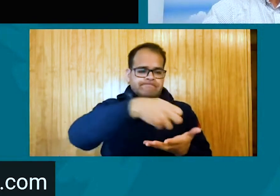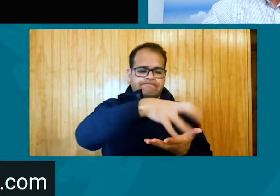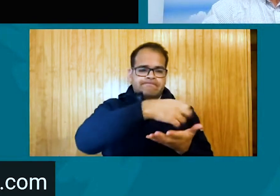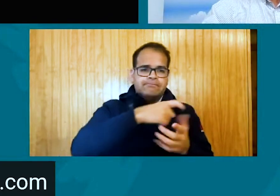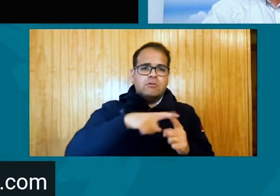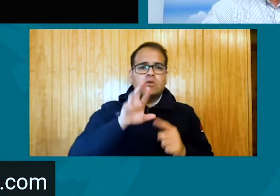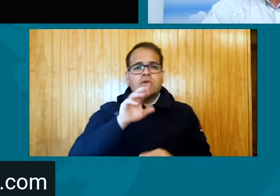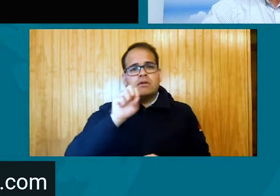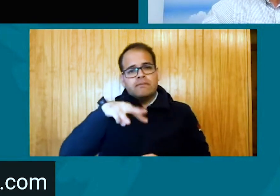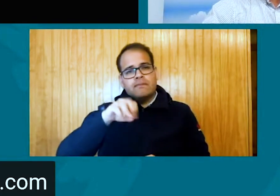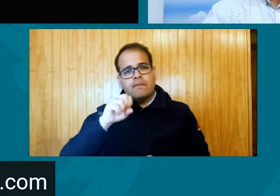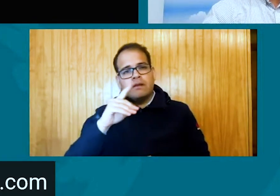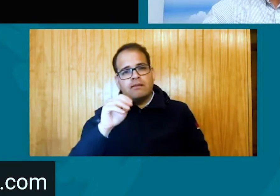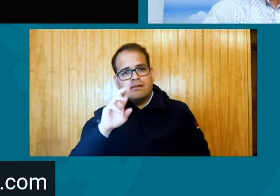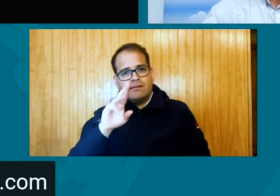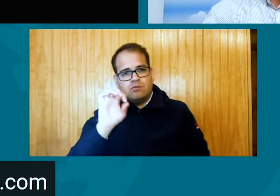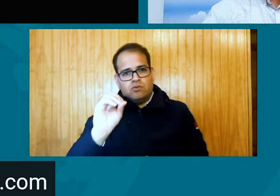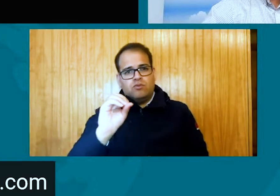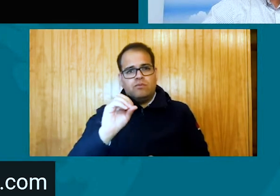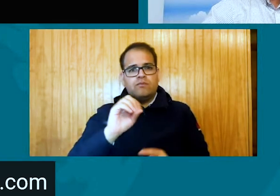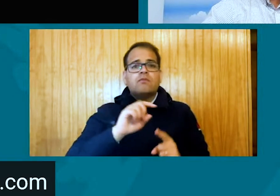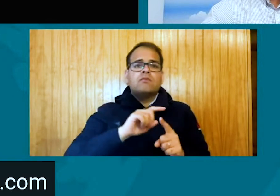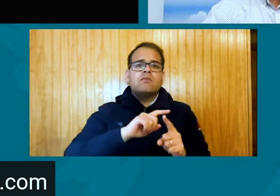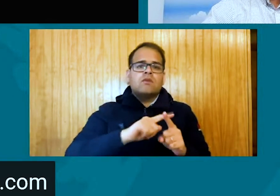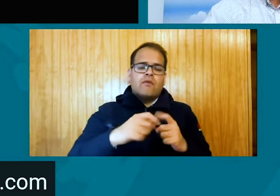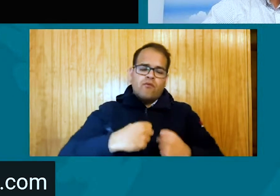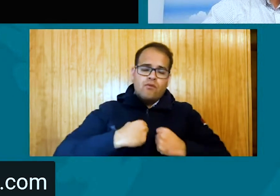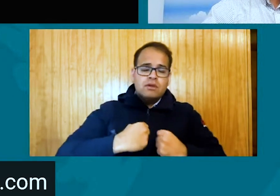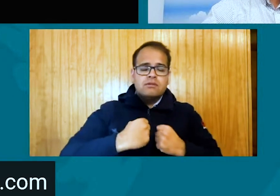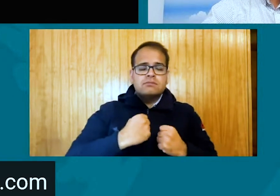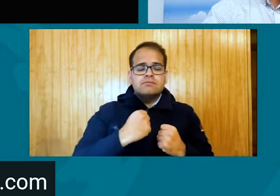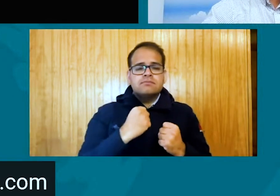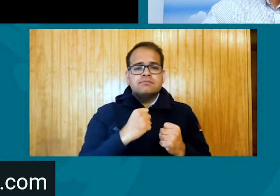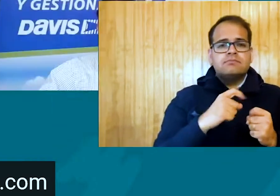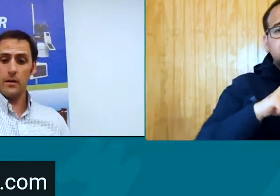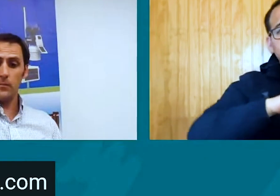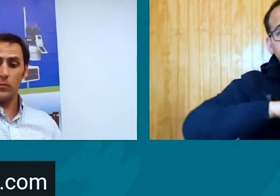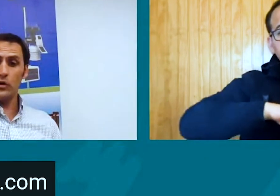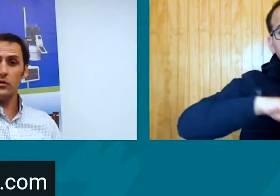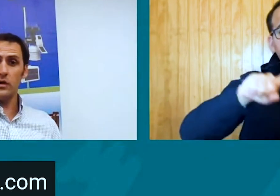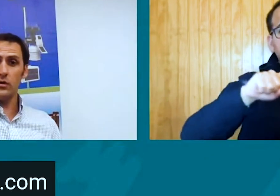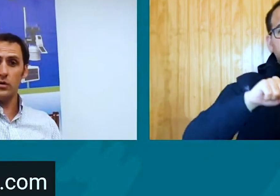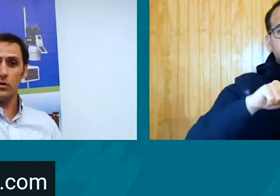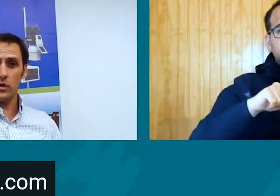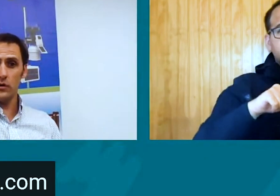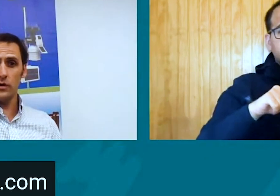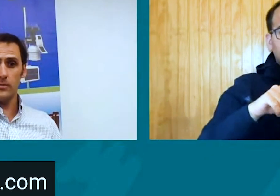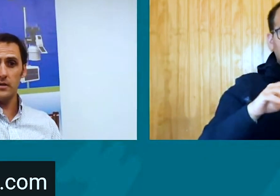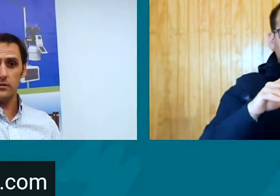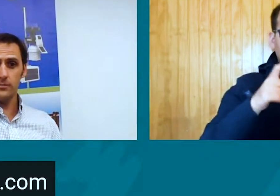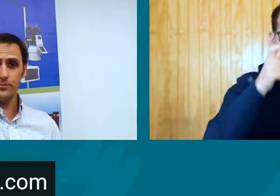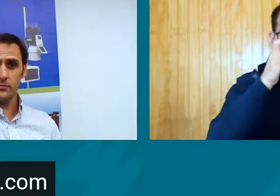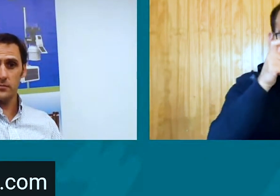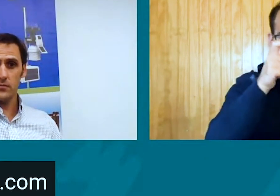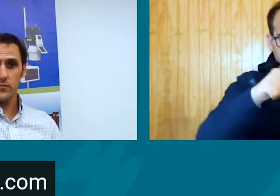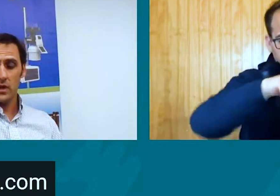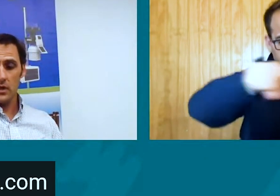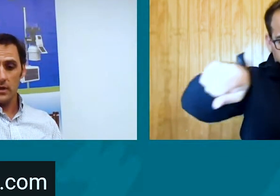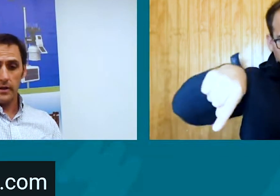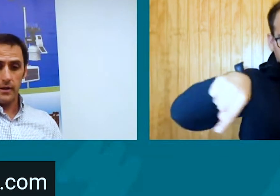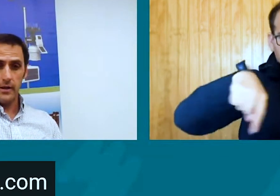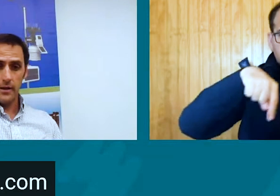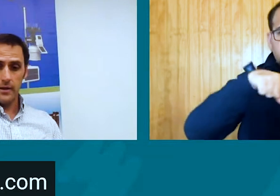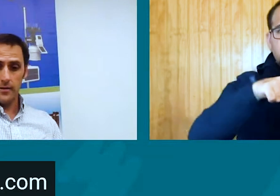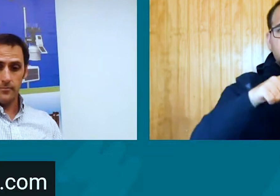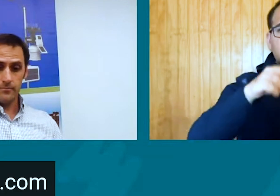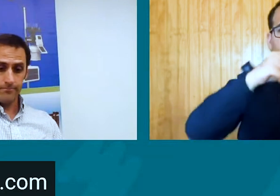Bramadero. Estamos ahí fuertes. Después estamos todo lo que es monitoreo agroclimático.